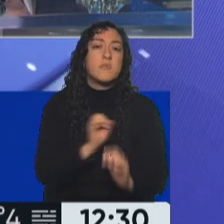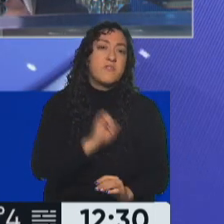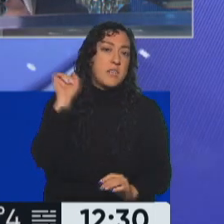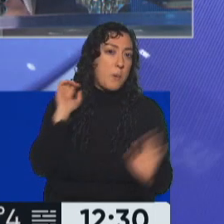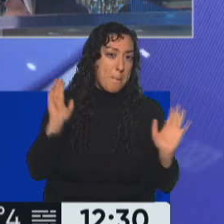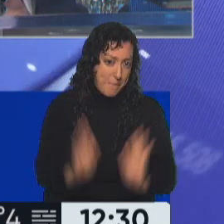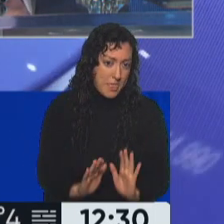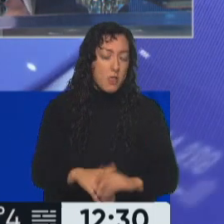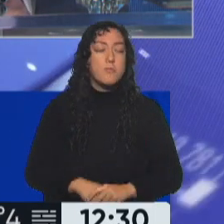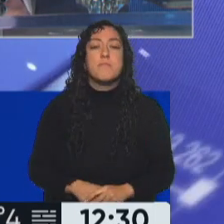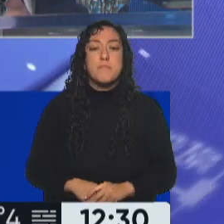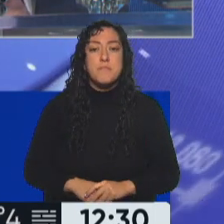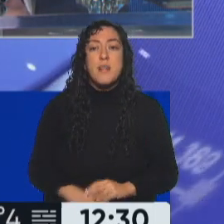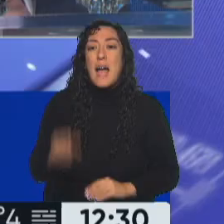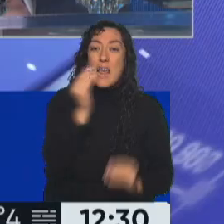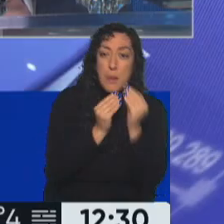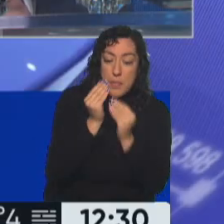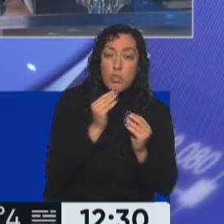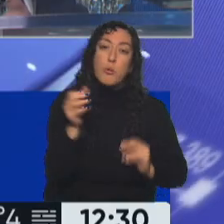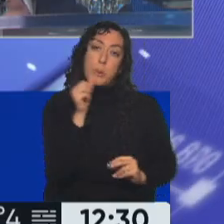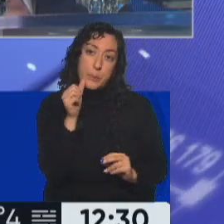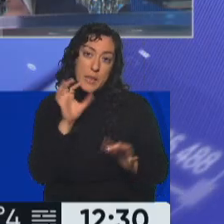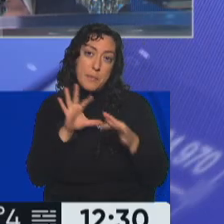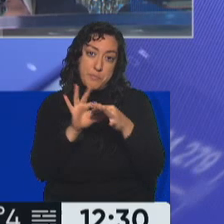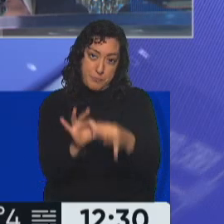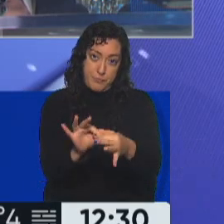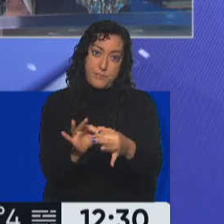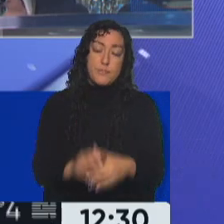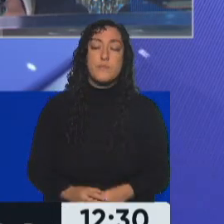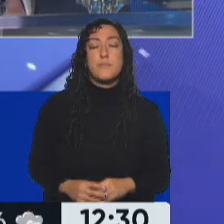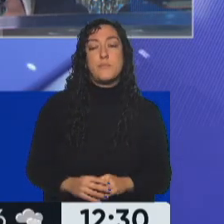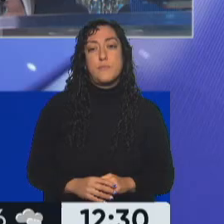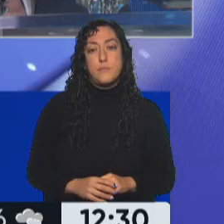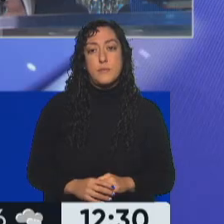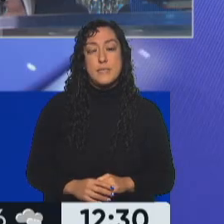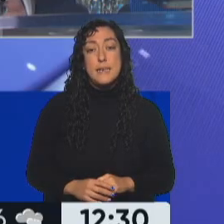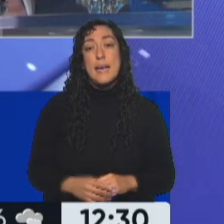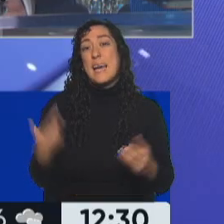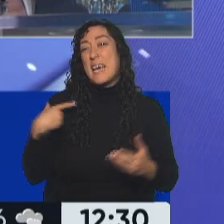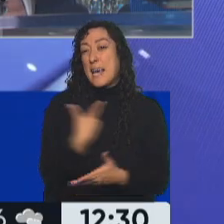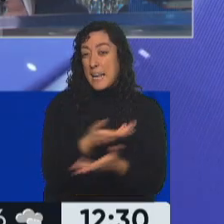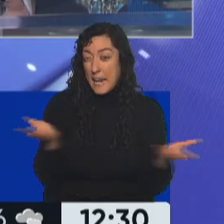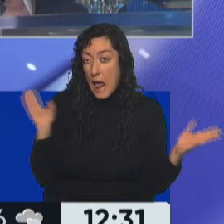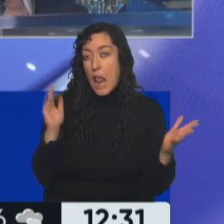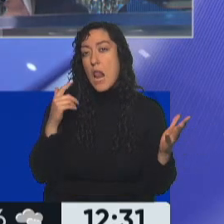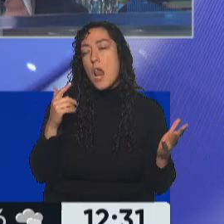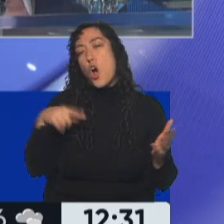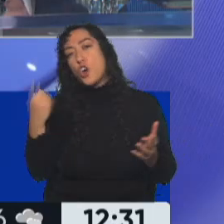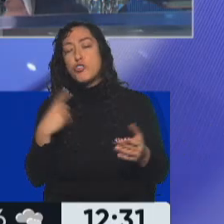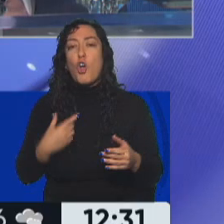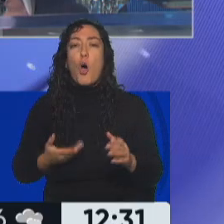inflacionario, principalmente en alimentos y bebidas. No necesariamente el índice general va a reflejar otros